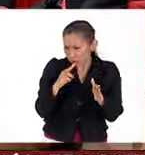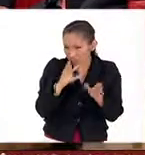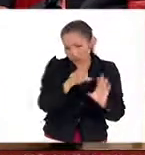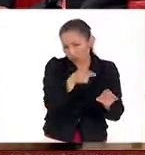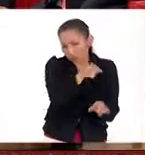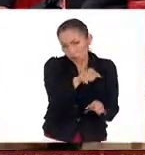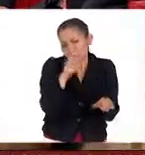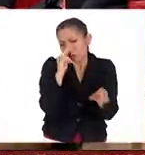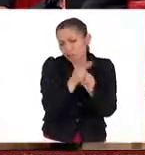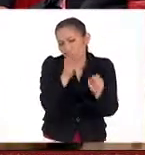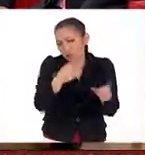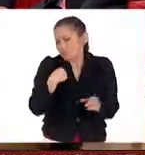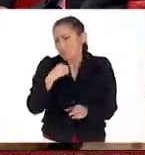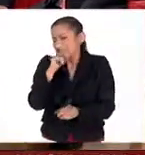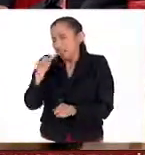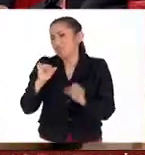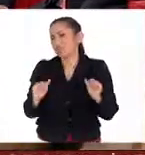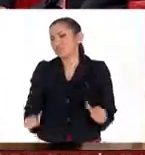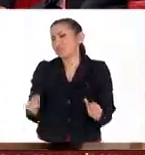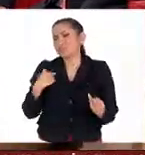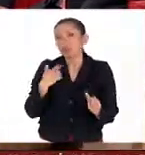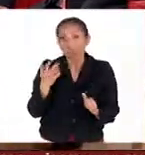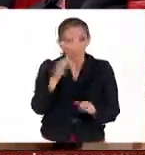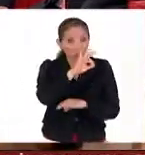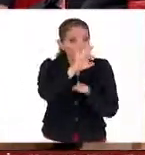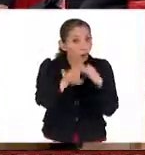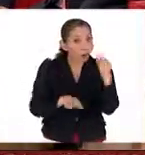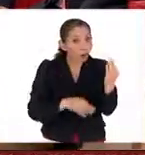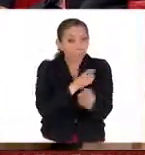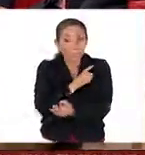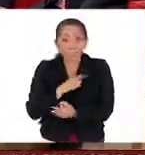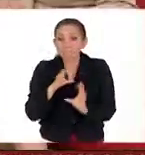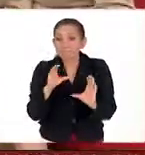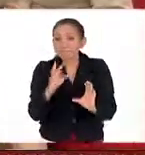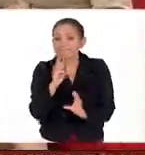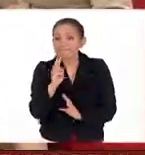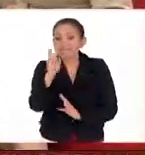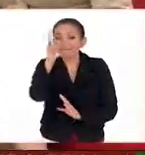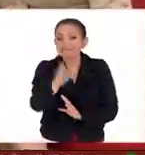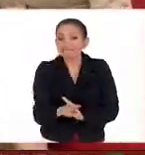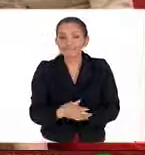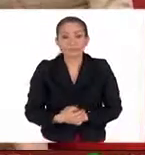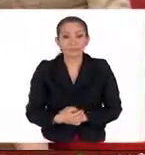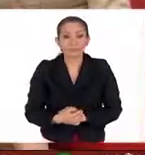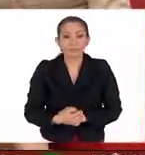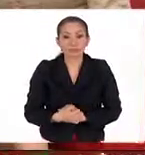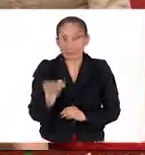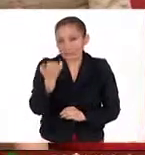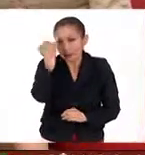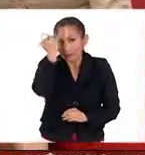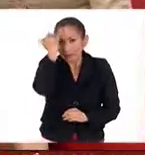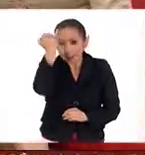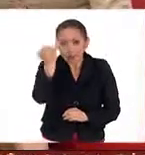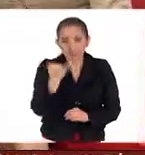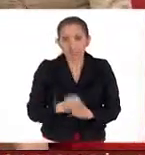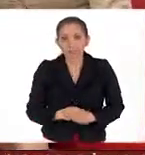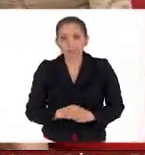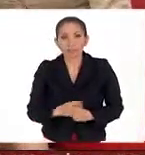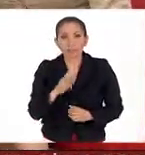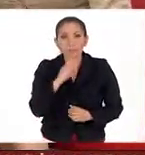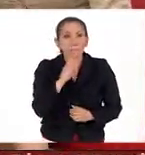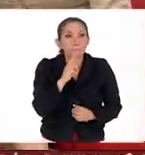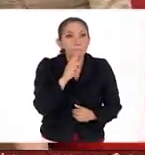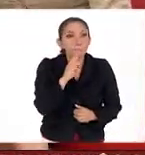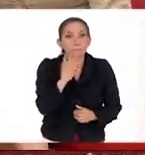esta herramienta. Pero no, la gente tiene que cuidar su voz en general. Sí, exactamente es la idea, que la